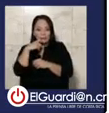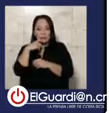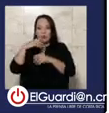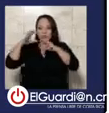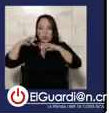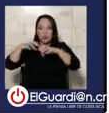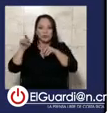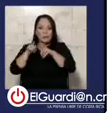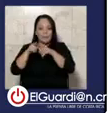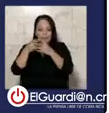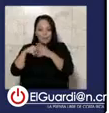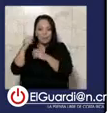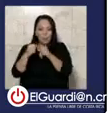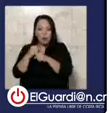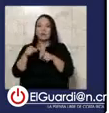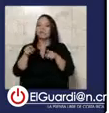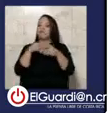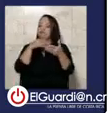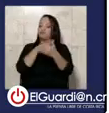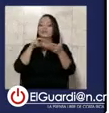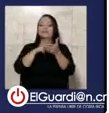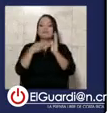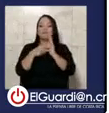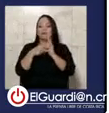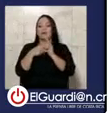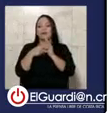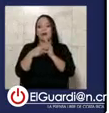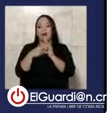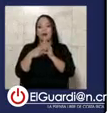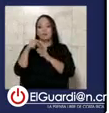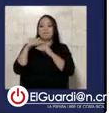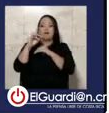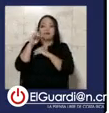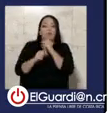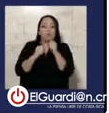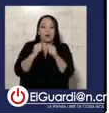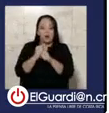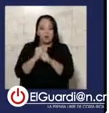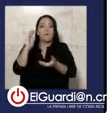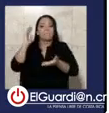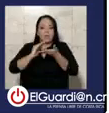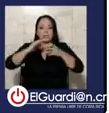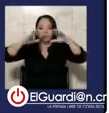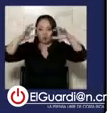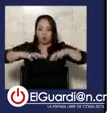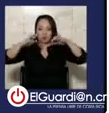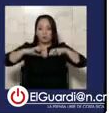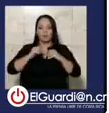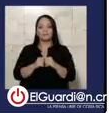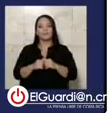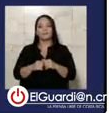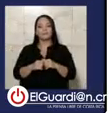Así que es un fenómeno del Niño que prácticamente va a tener una duración de más de un año. En la próxima imagen lo que